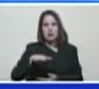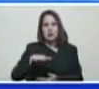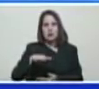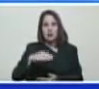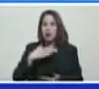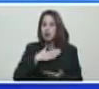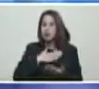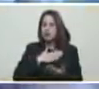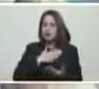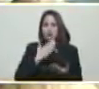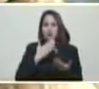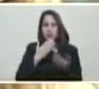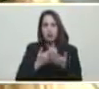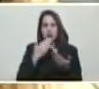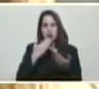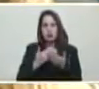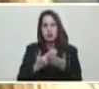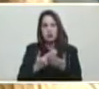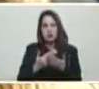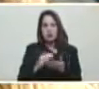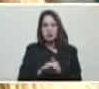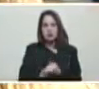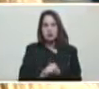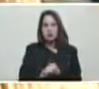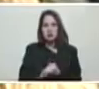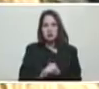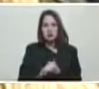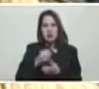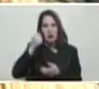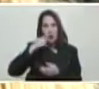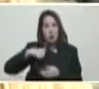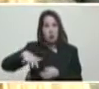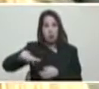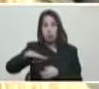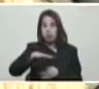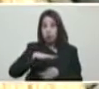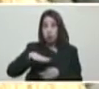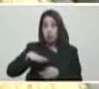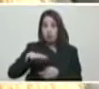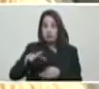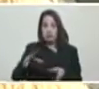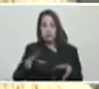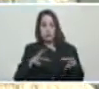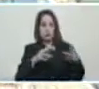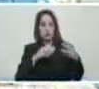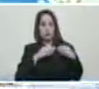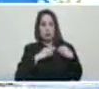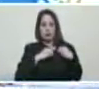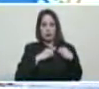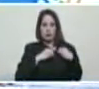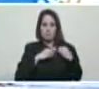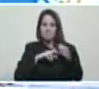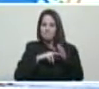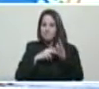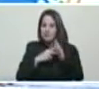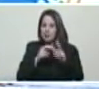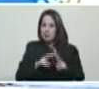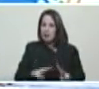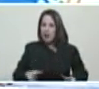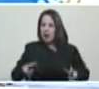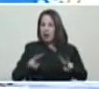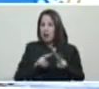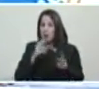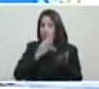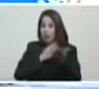muy agradecido de que el pueblo haya asumido el valor de la lealtad y me haya